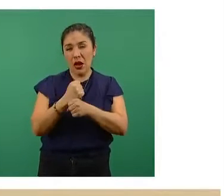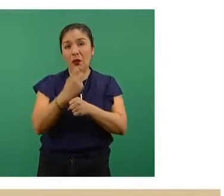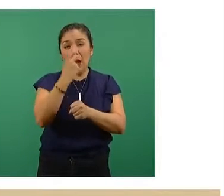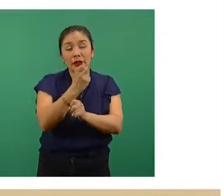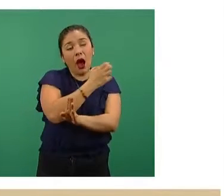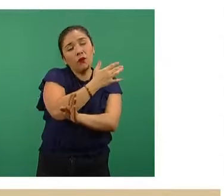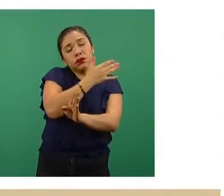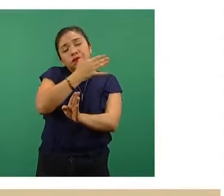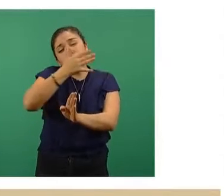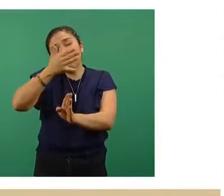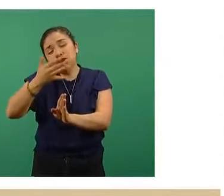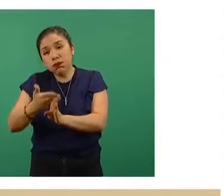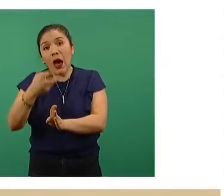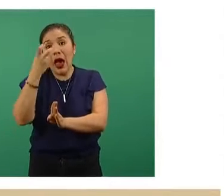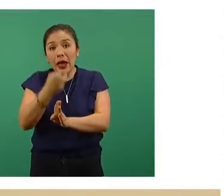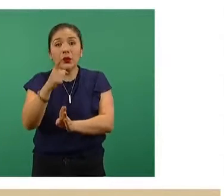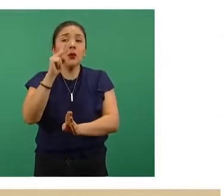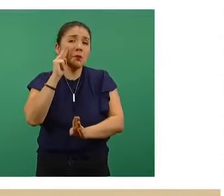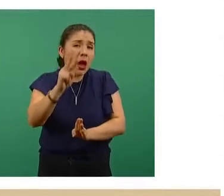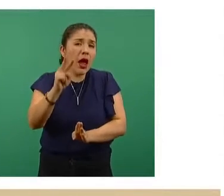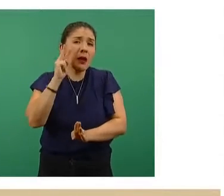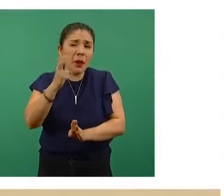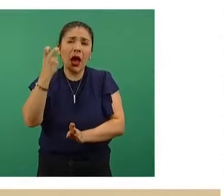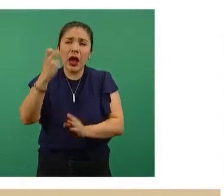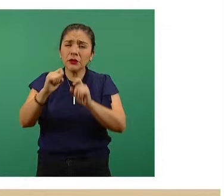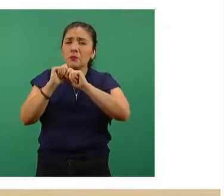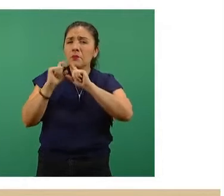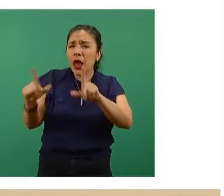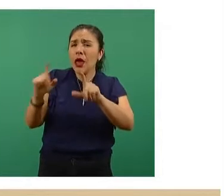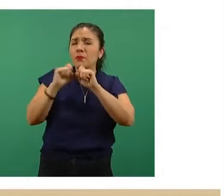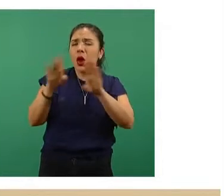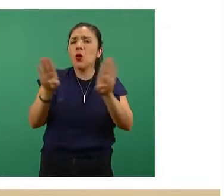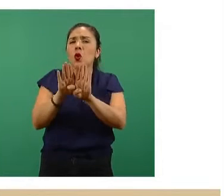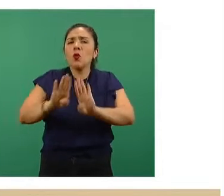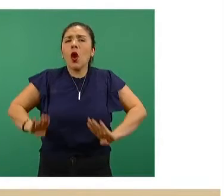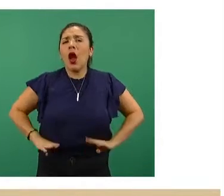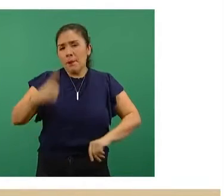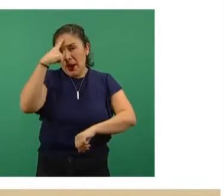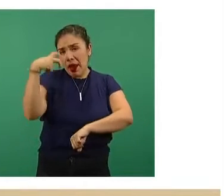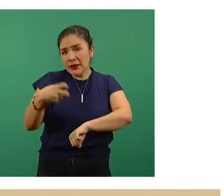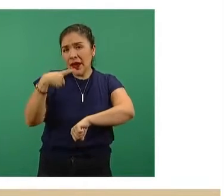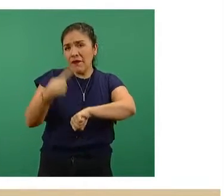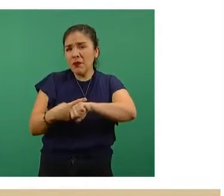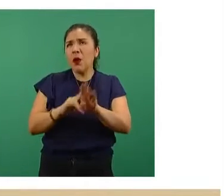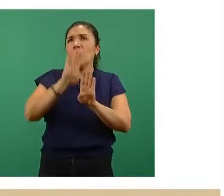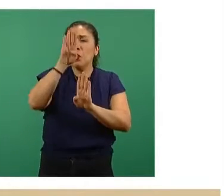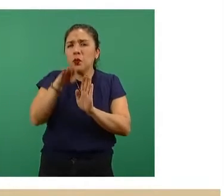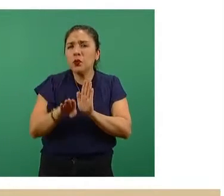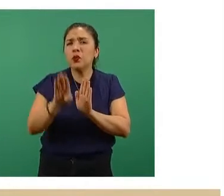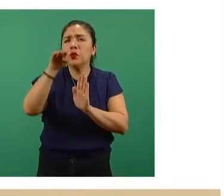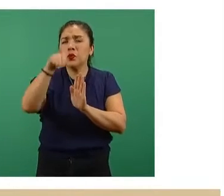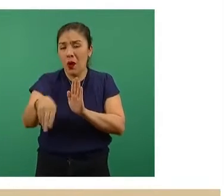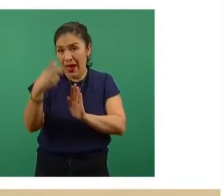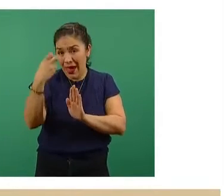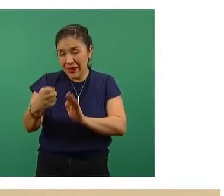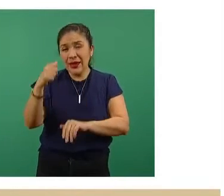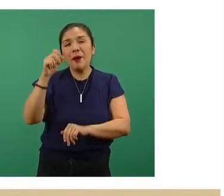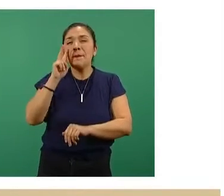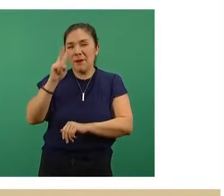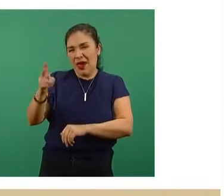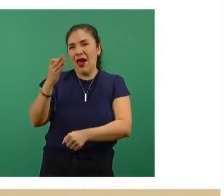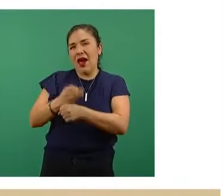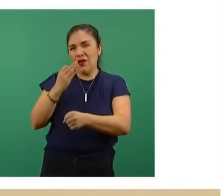pasado, pues precisamente desde ahí vemos cómo se ha comportado la curva epidémica que representamos en